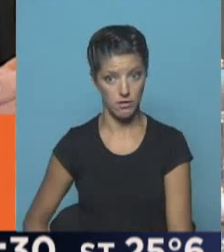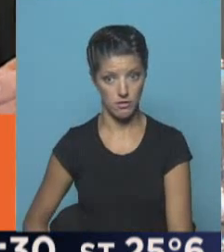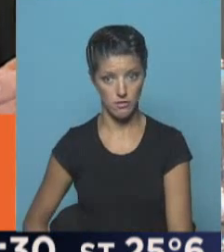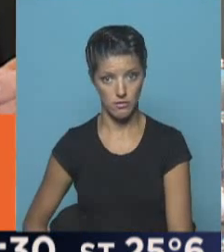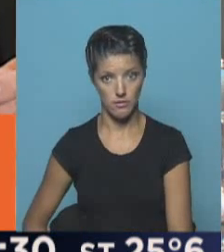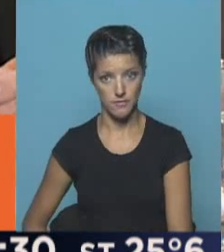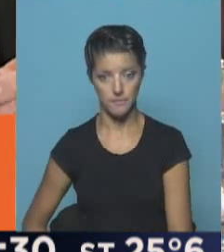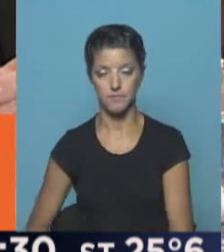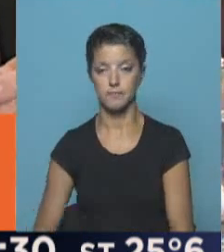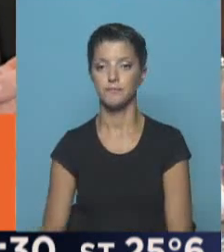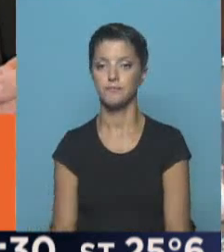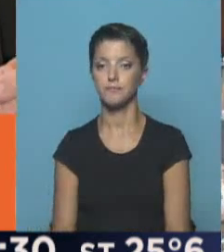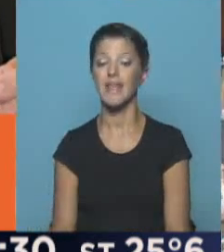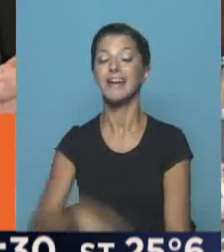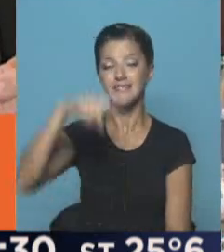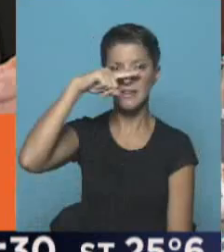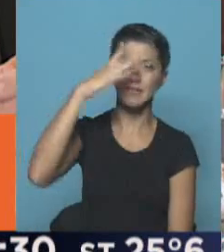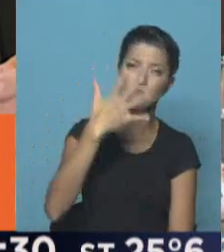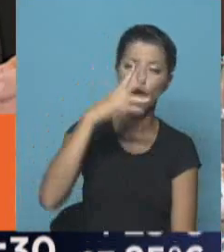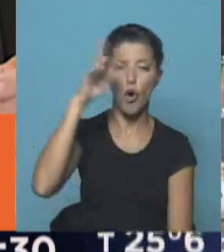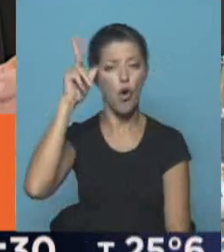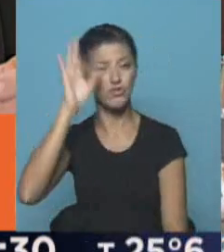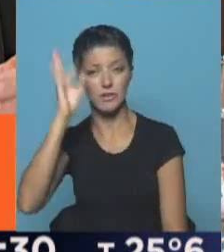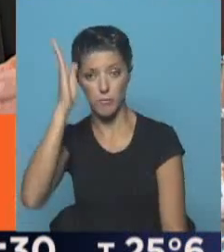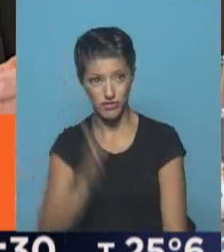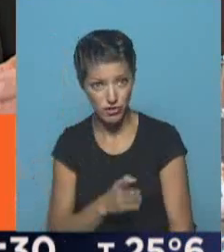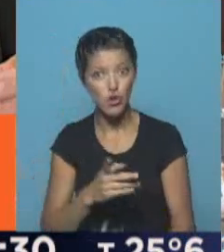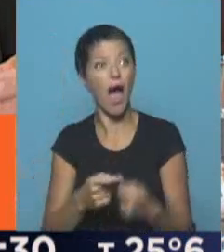son superiores al 75 u 80%